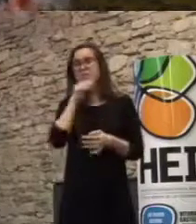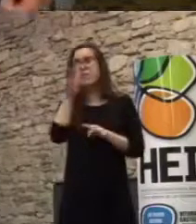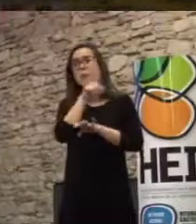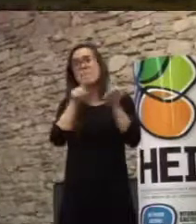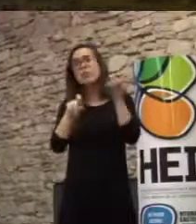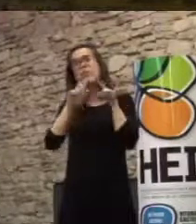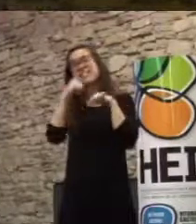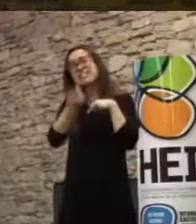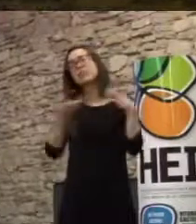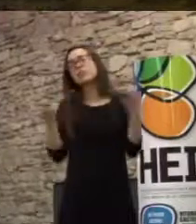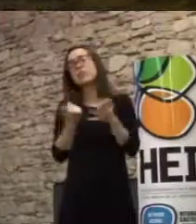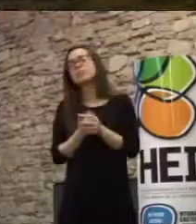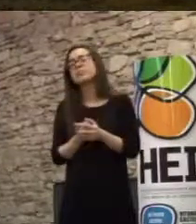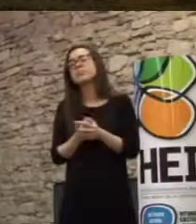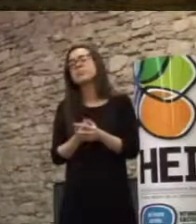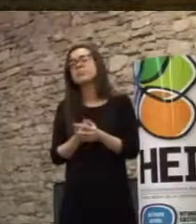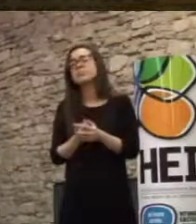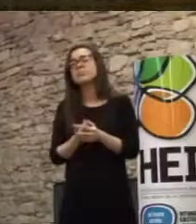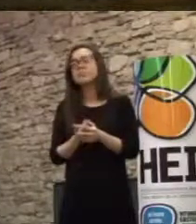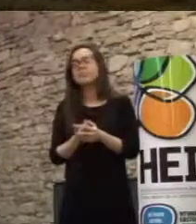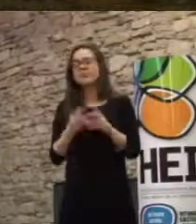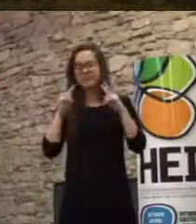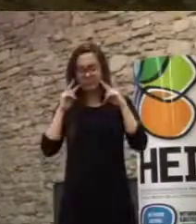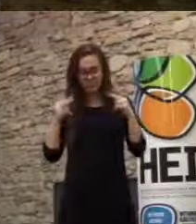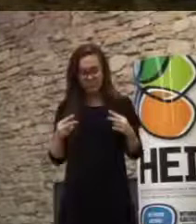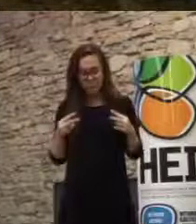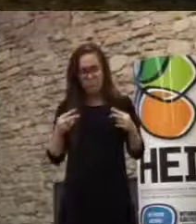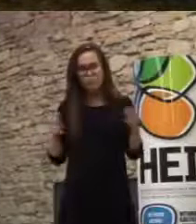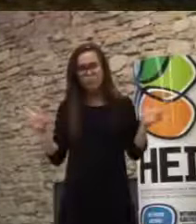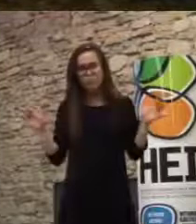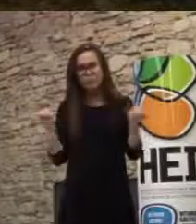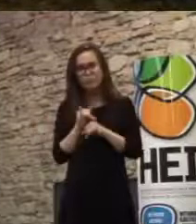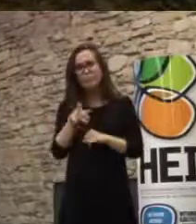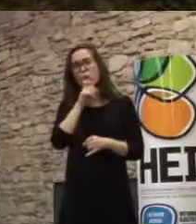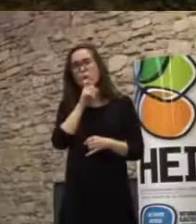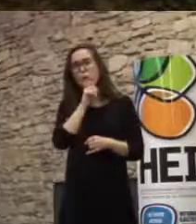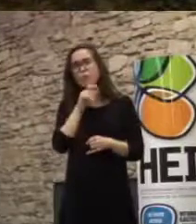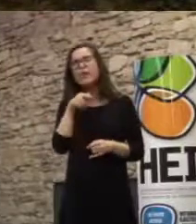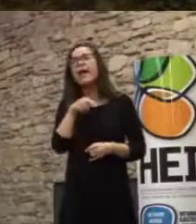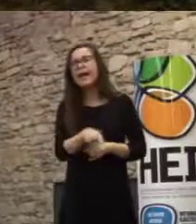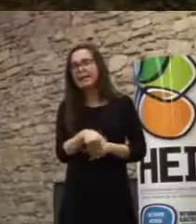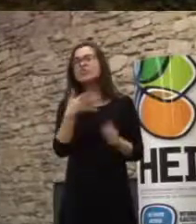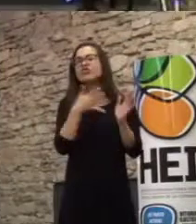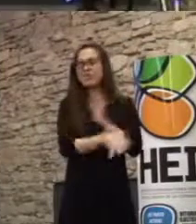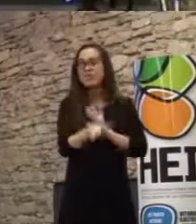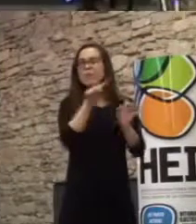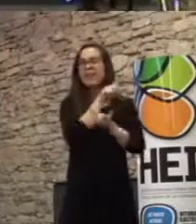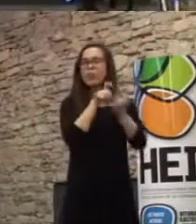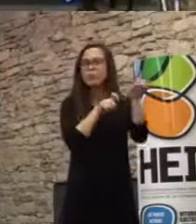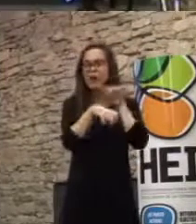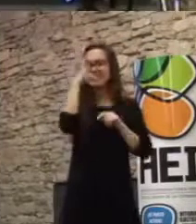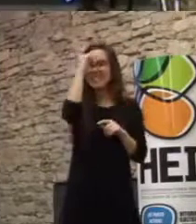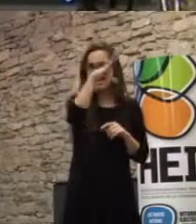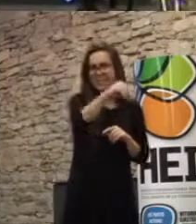interesante cuando le pregunta inteligente cómo puedo alcanzar mi peso ideal si eso es una pregunta inteligente así que ahora hacer preguntas